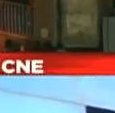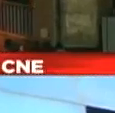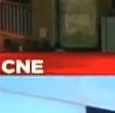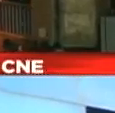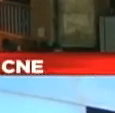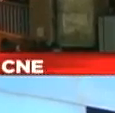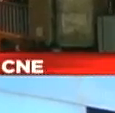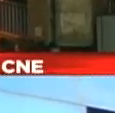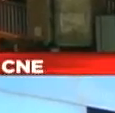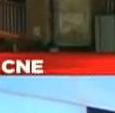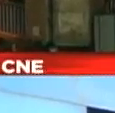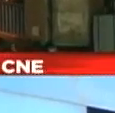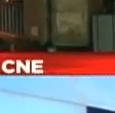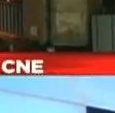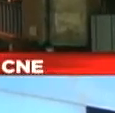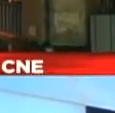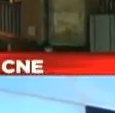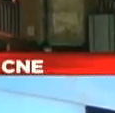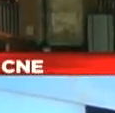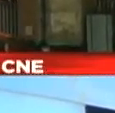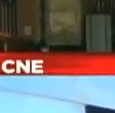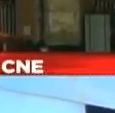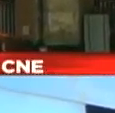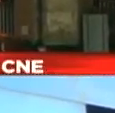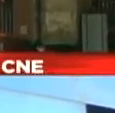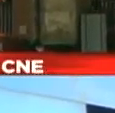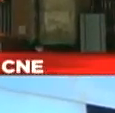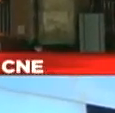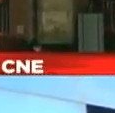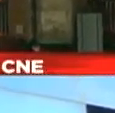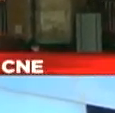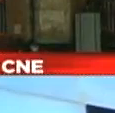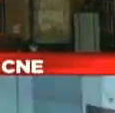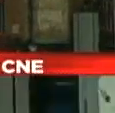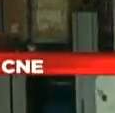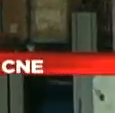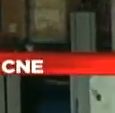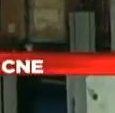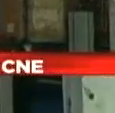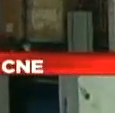Disculpa, ahí tenemos ya la imagen, okay. Mira. La imagen de esa cultura electoral de nosotros. Así,